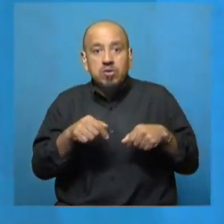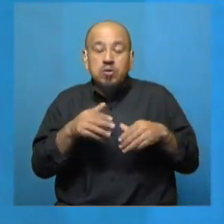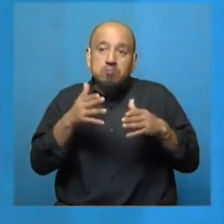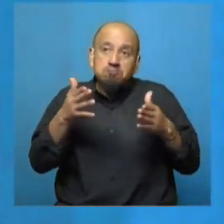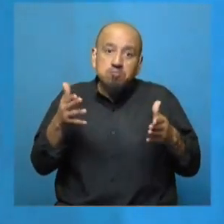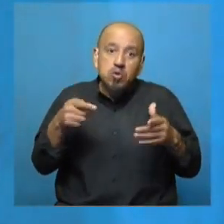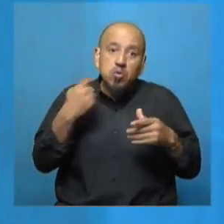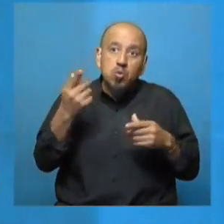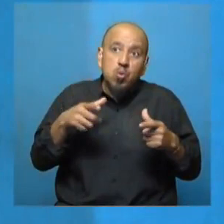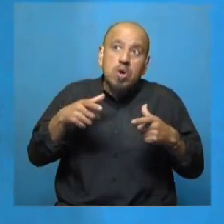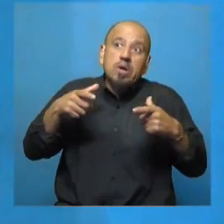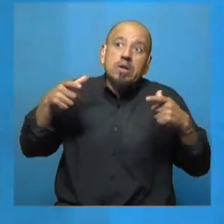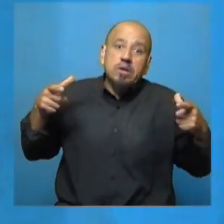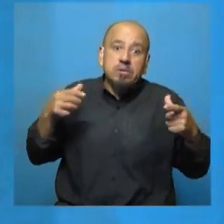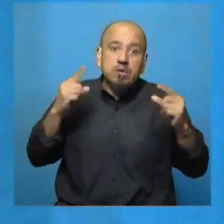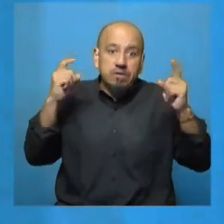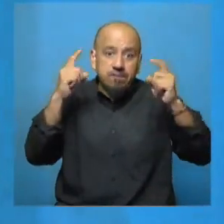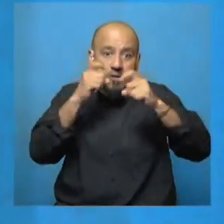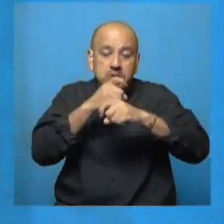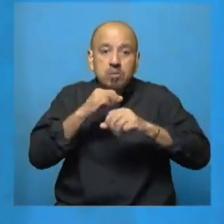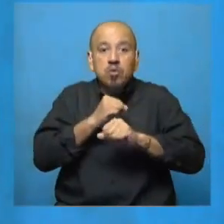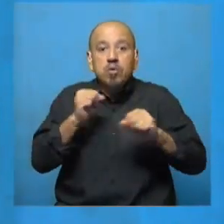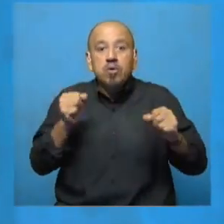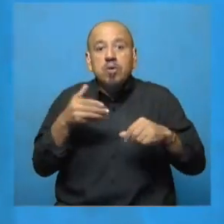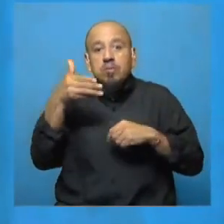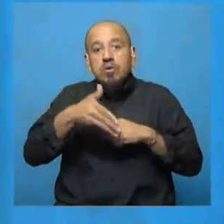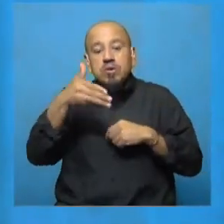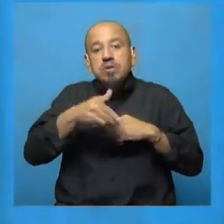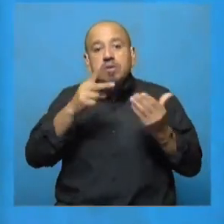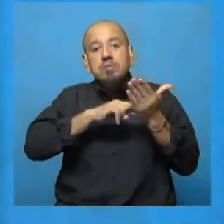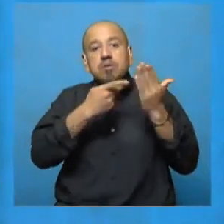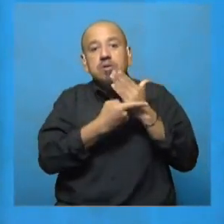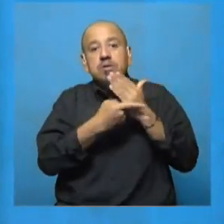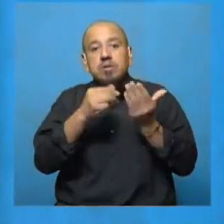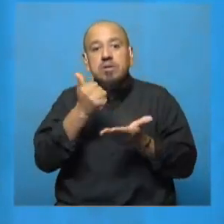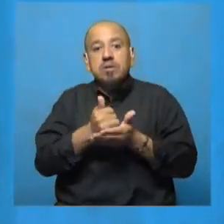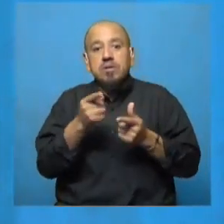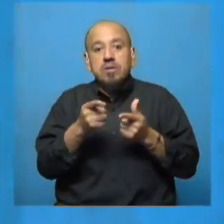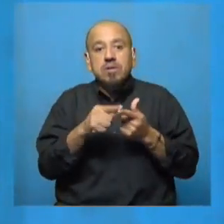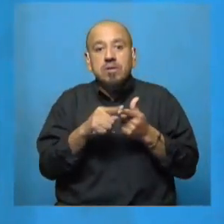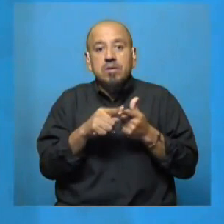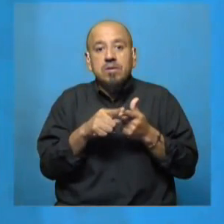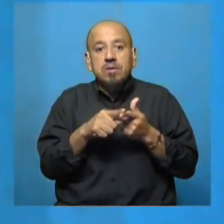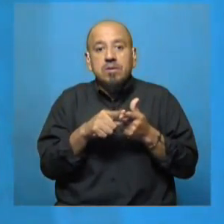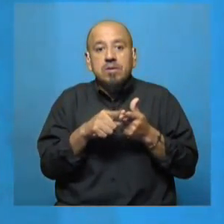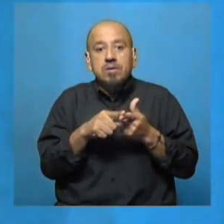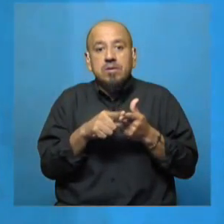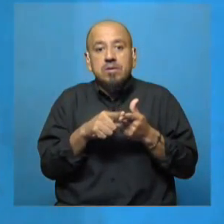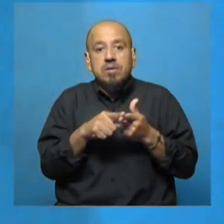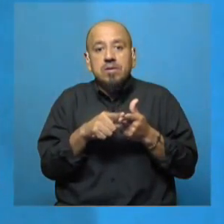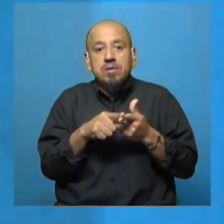para mí hubiera sido mucho más difícil haber participado de todos los proyectos que yo participé o sea